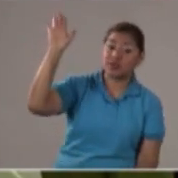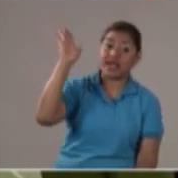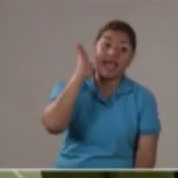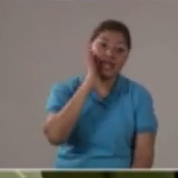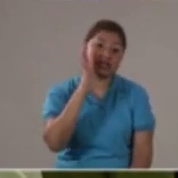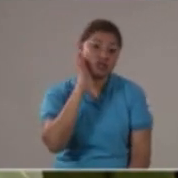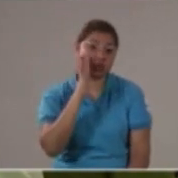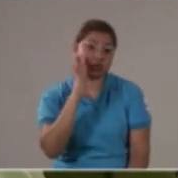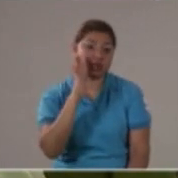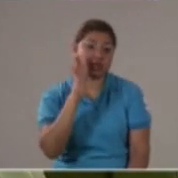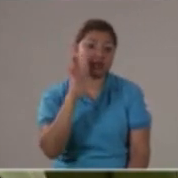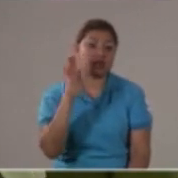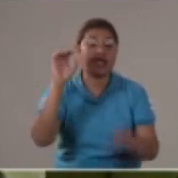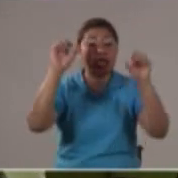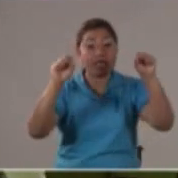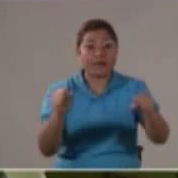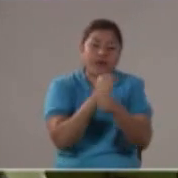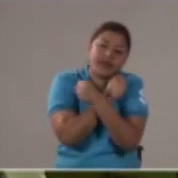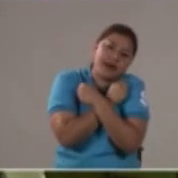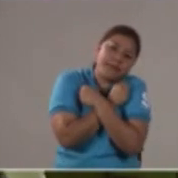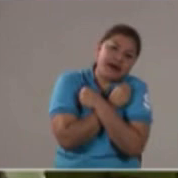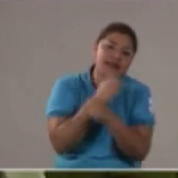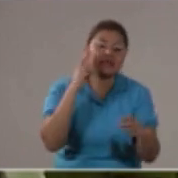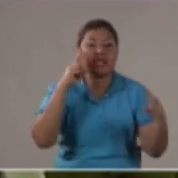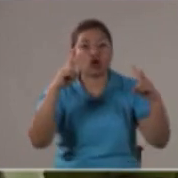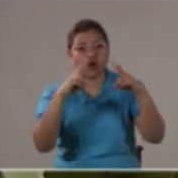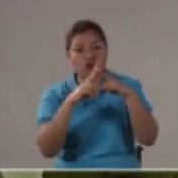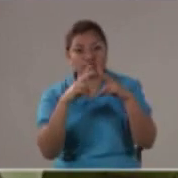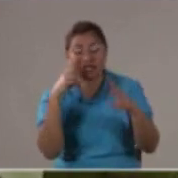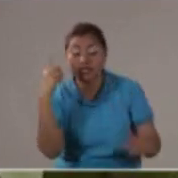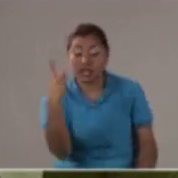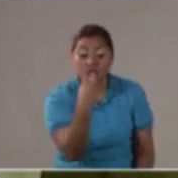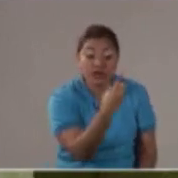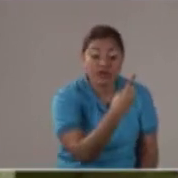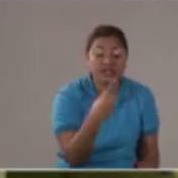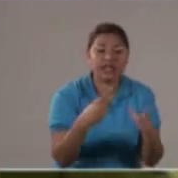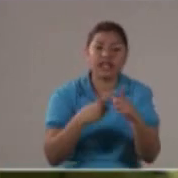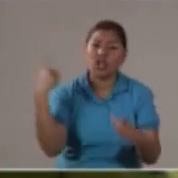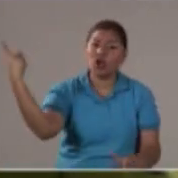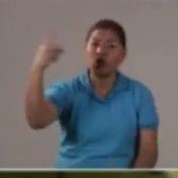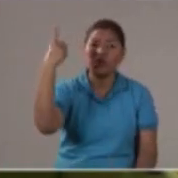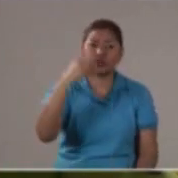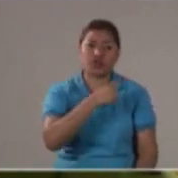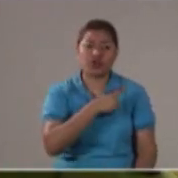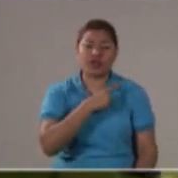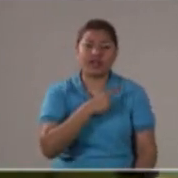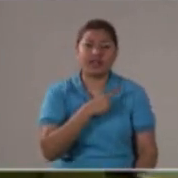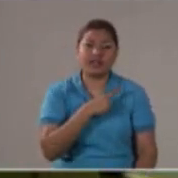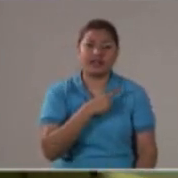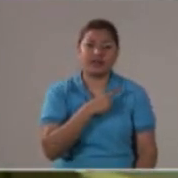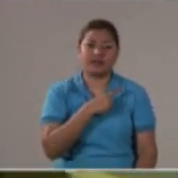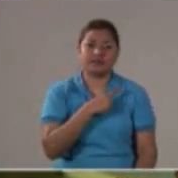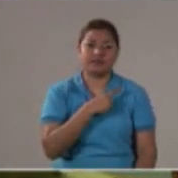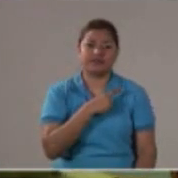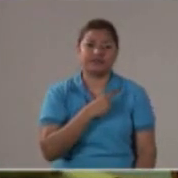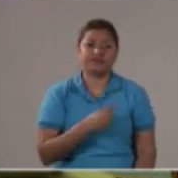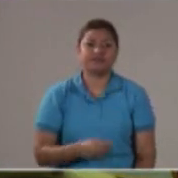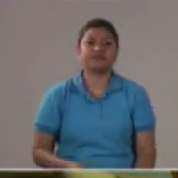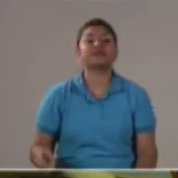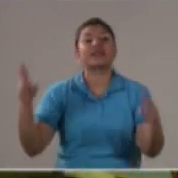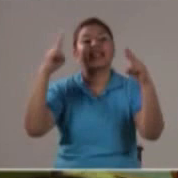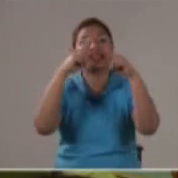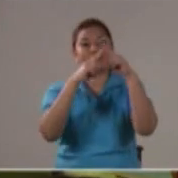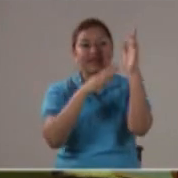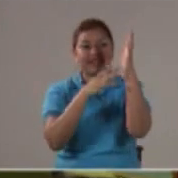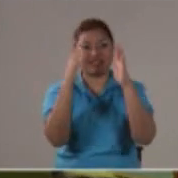juventud, que ella pueda amarte, conocerte y buscarte con todo anhelo, Padre, que tú cumplas. Ya. Ahora bendice a la hermana.